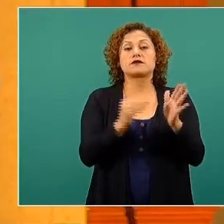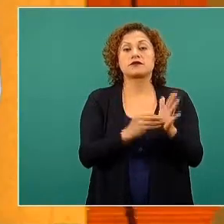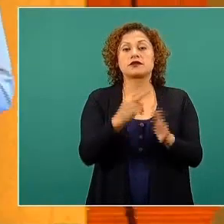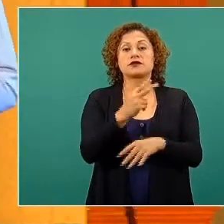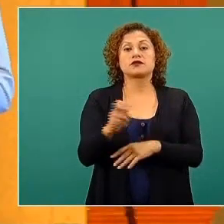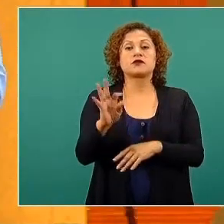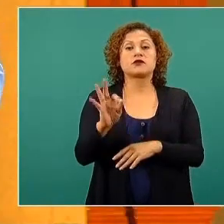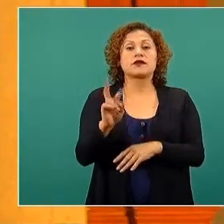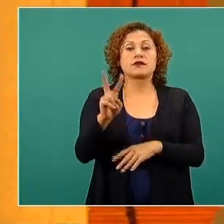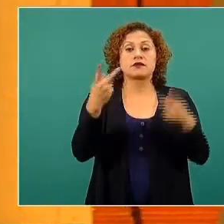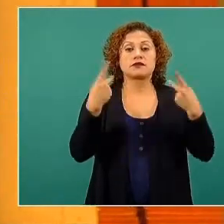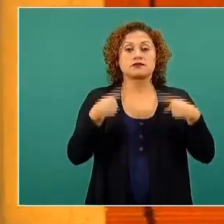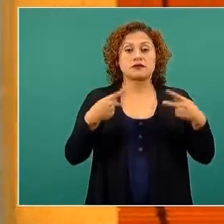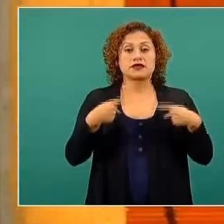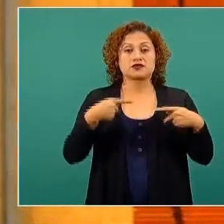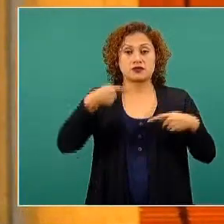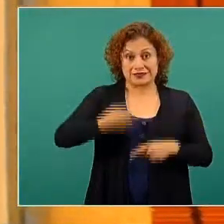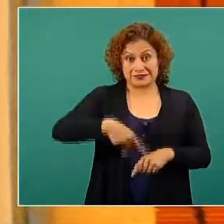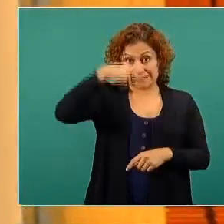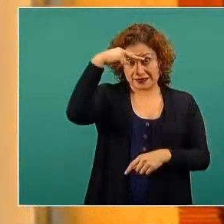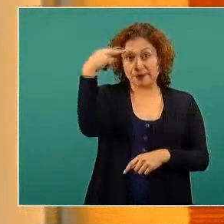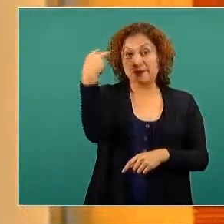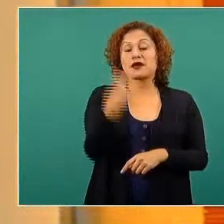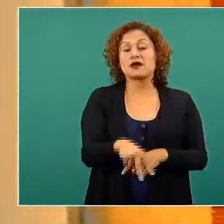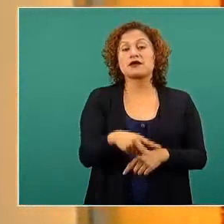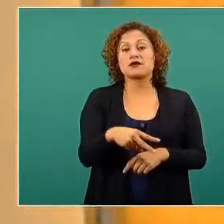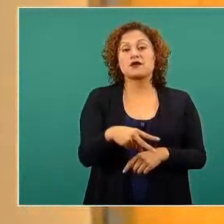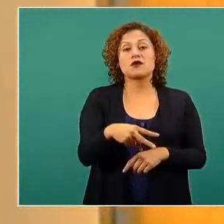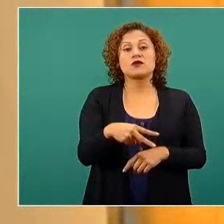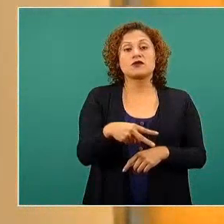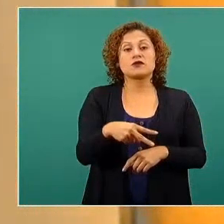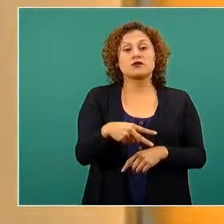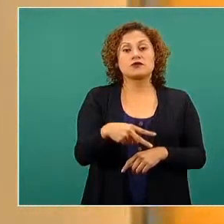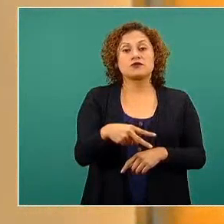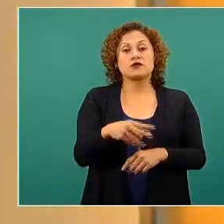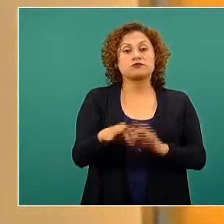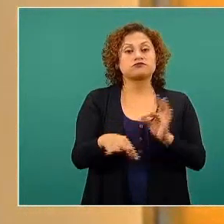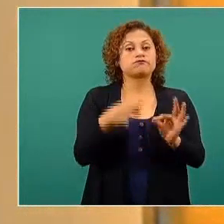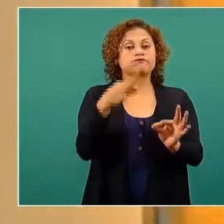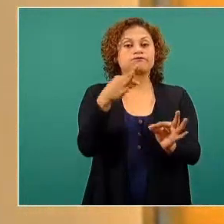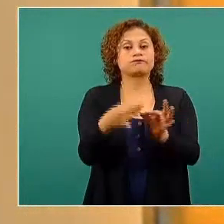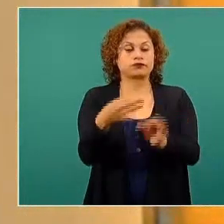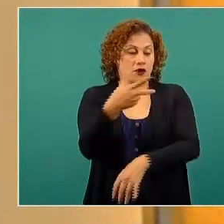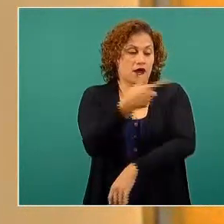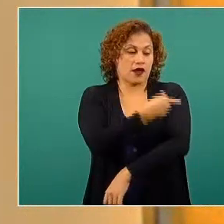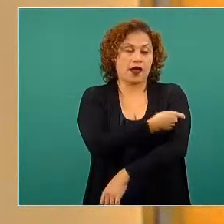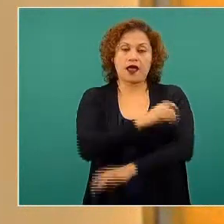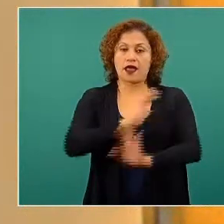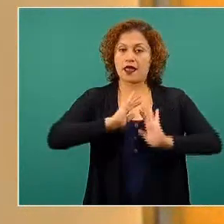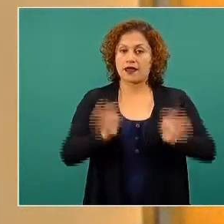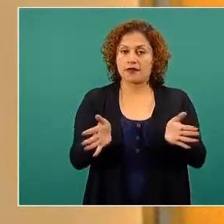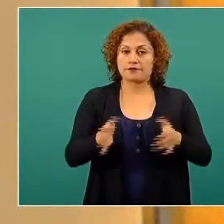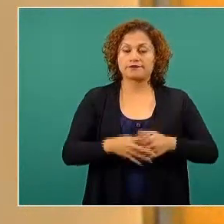9.092.249 personas en nuestro país tienen un esquema completo de vacunación contra el virus